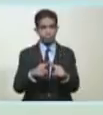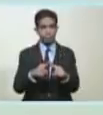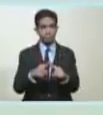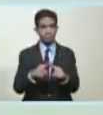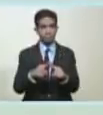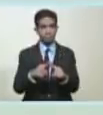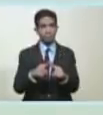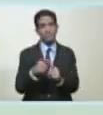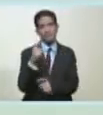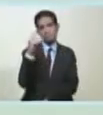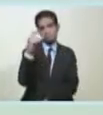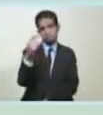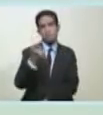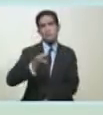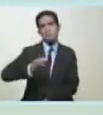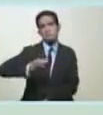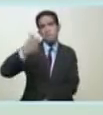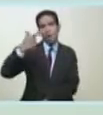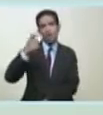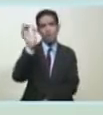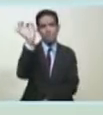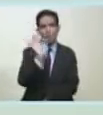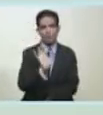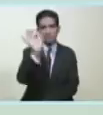más pequeña que la tendencia general que termina